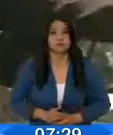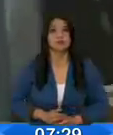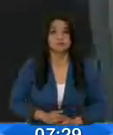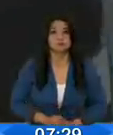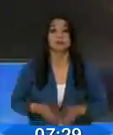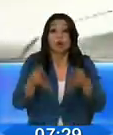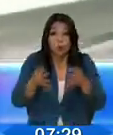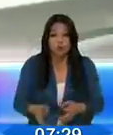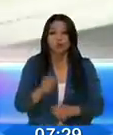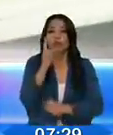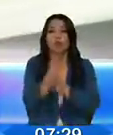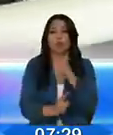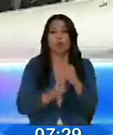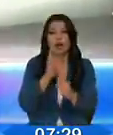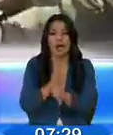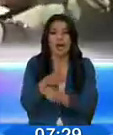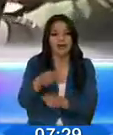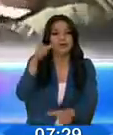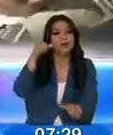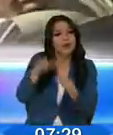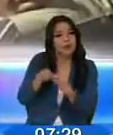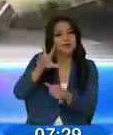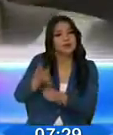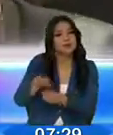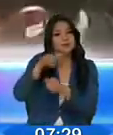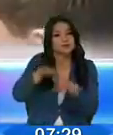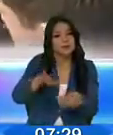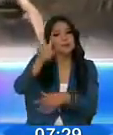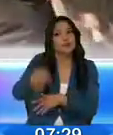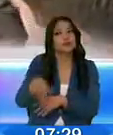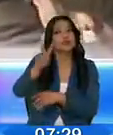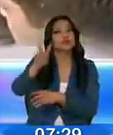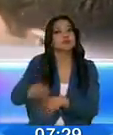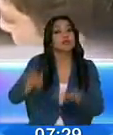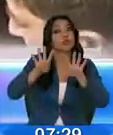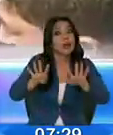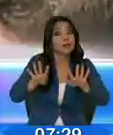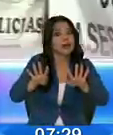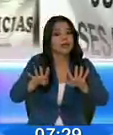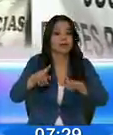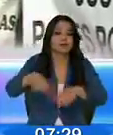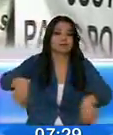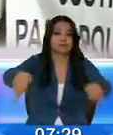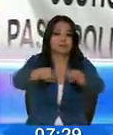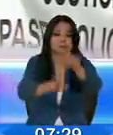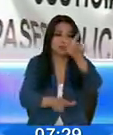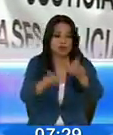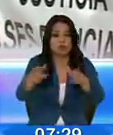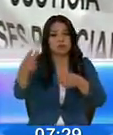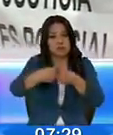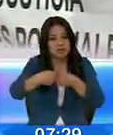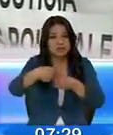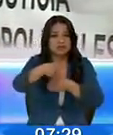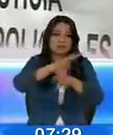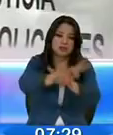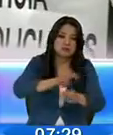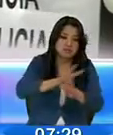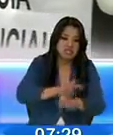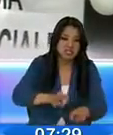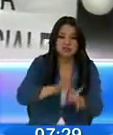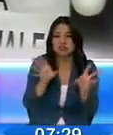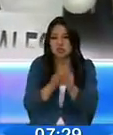cumplirse un año más de la revuelta policial del 30 de septiembre del 2009, los vinculados a diferentes procesos abiertos por el caso